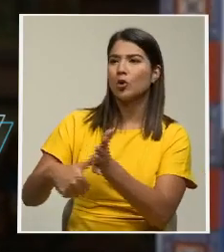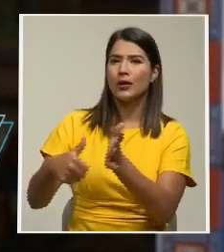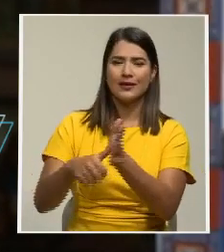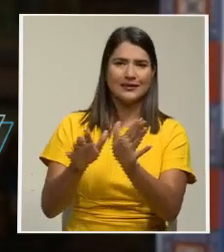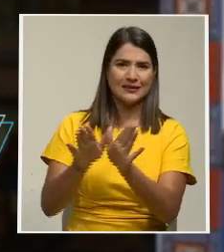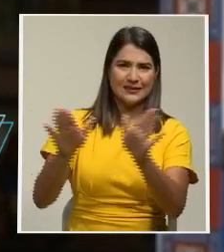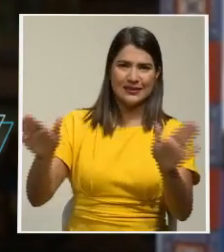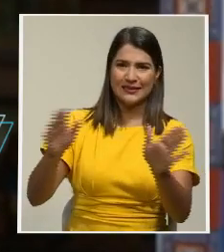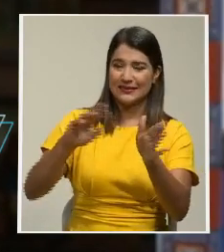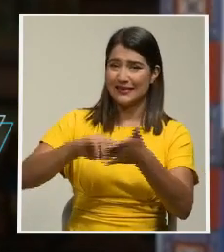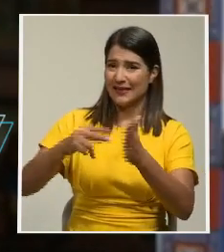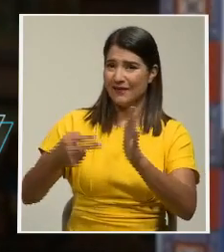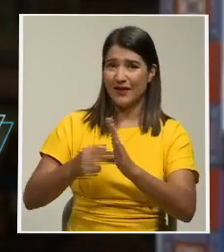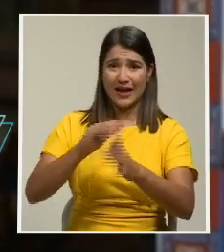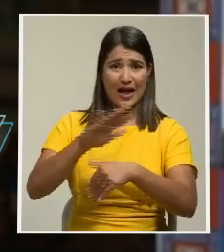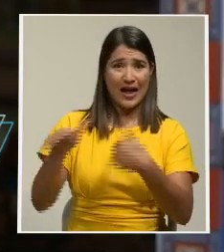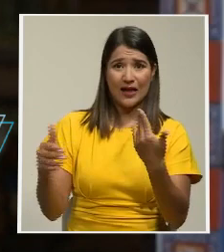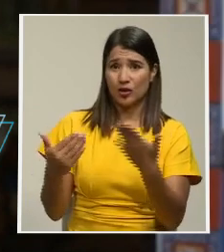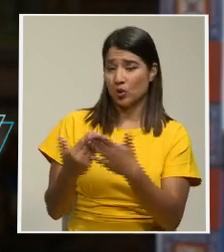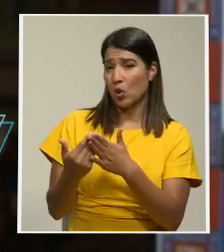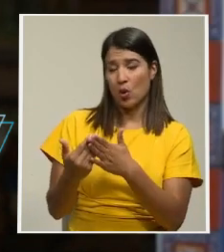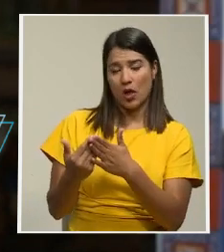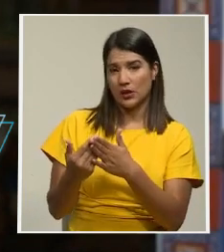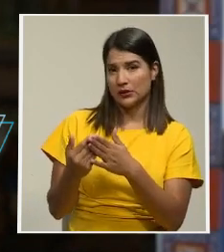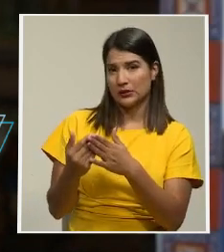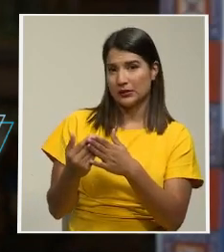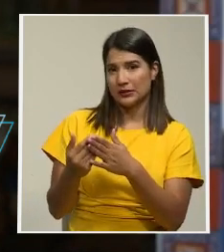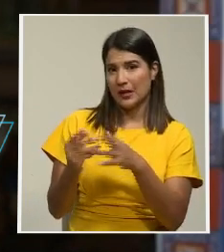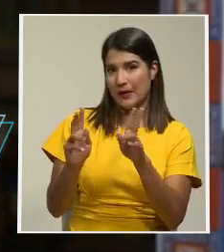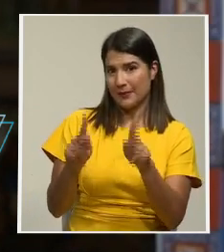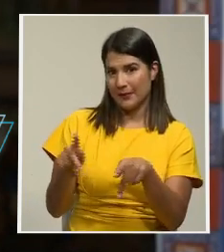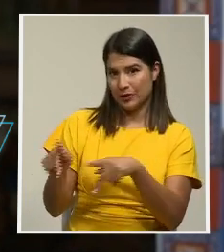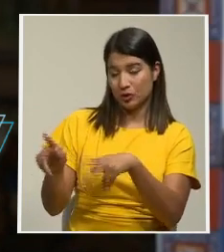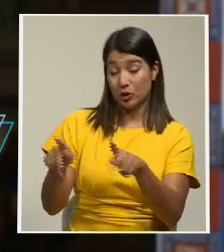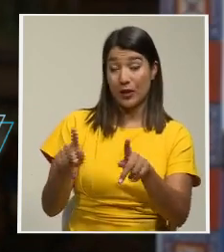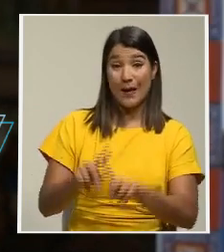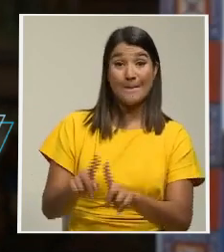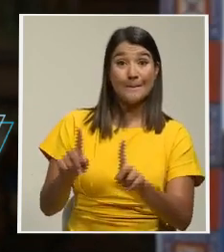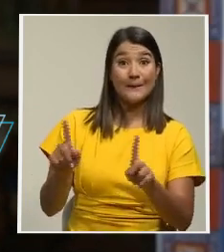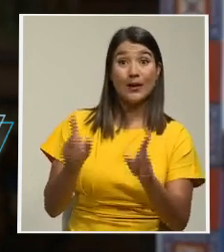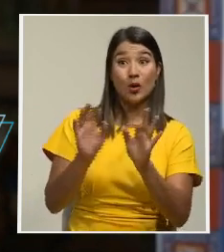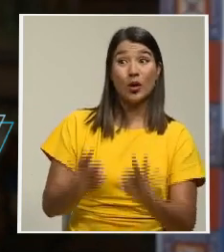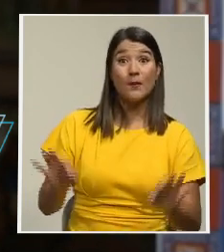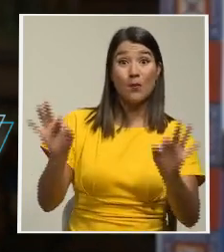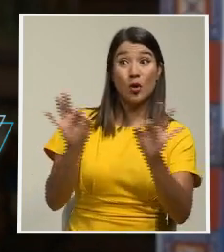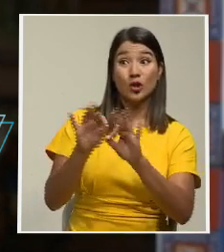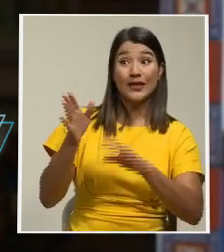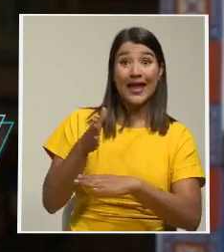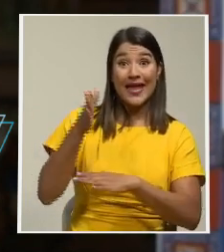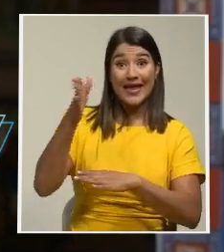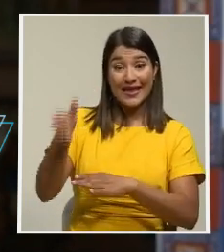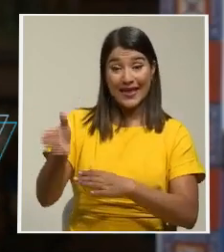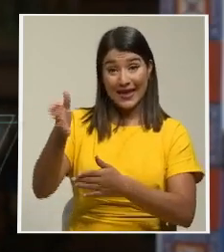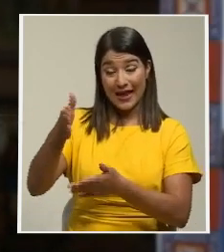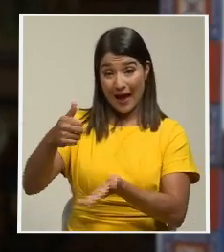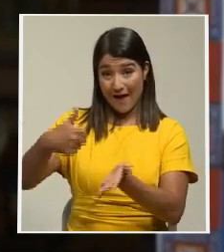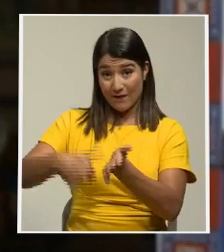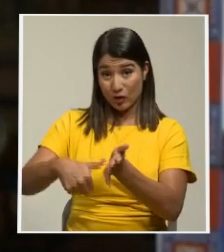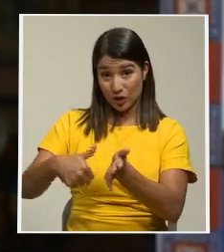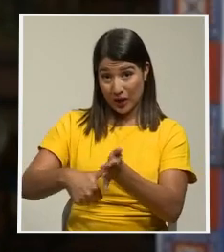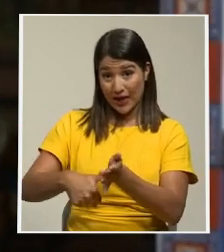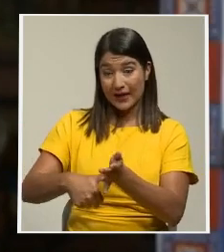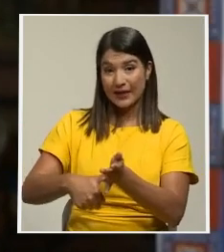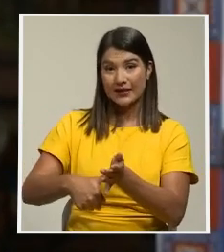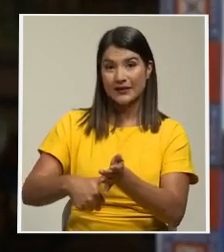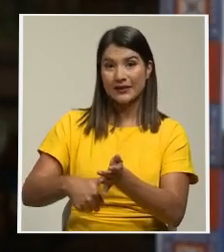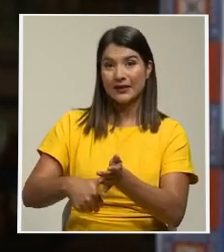padrón nacional. Lo indispensable acá es que se acerque al centro de votación donde estén